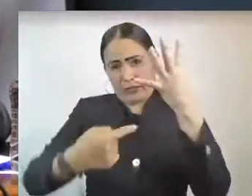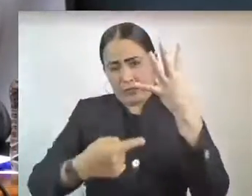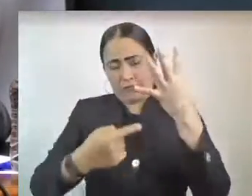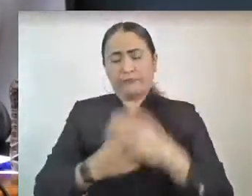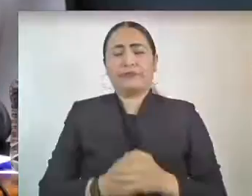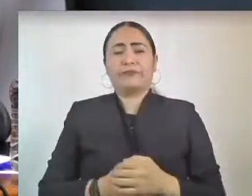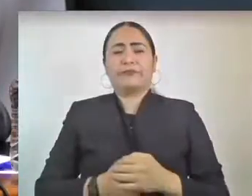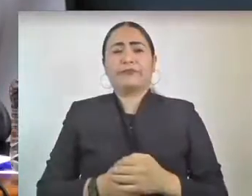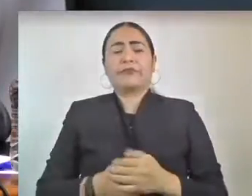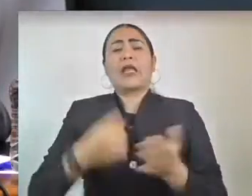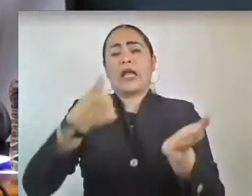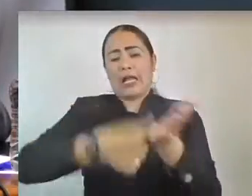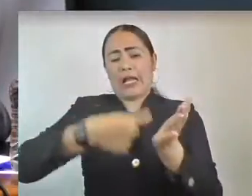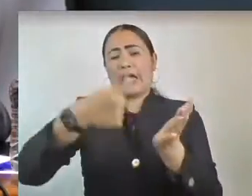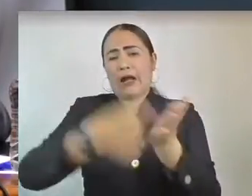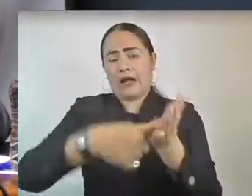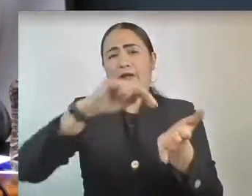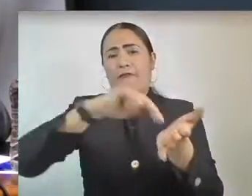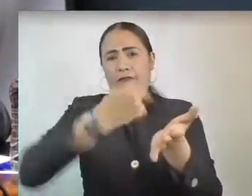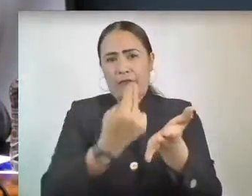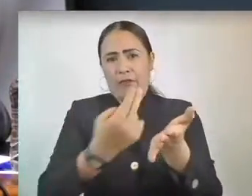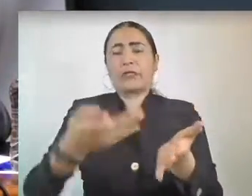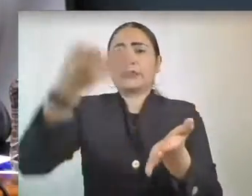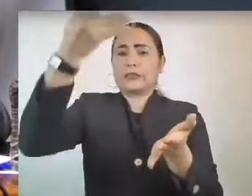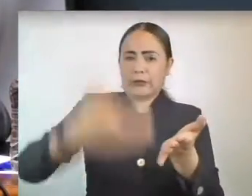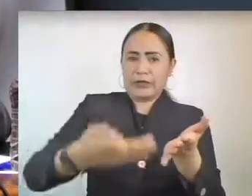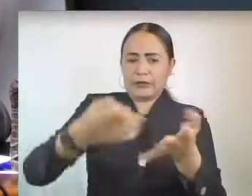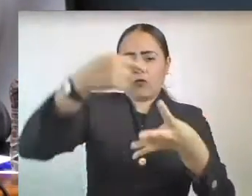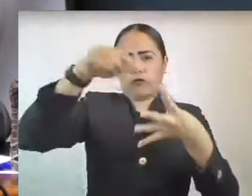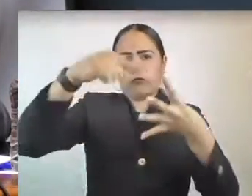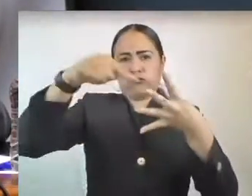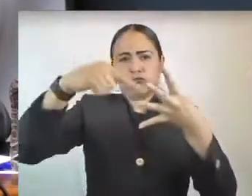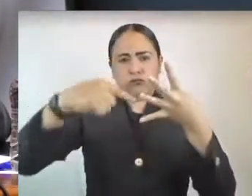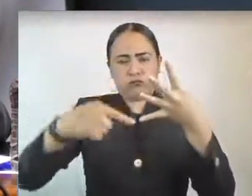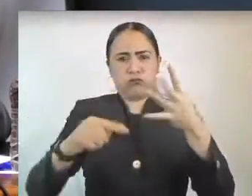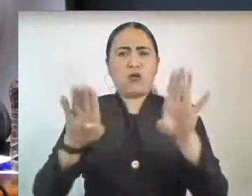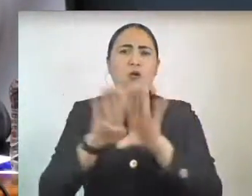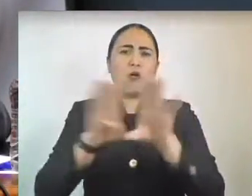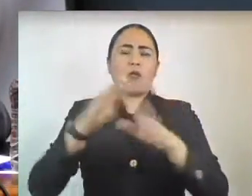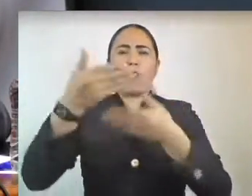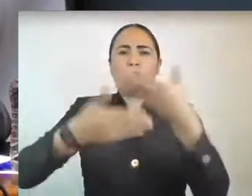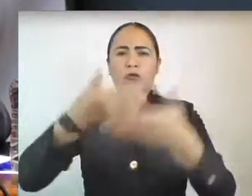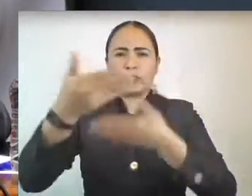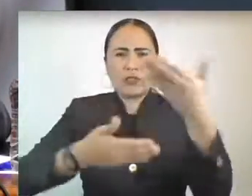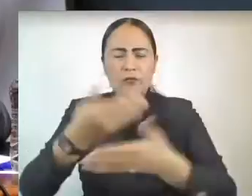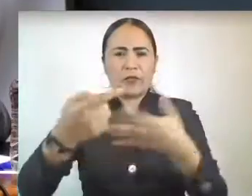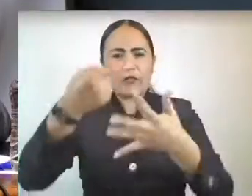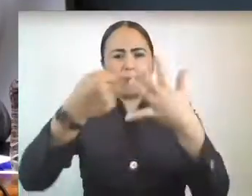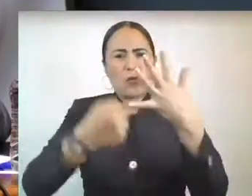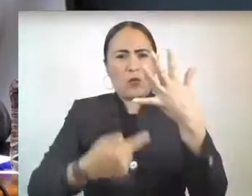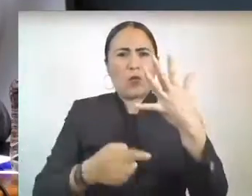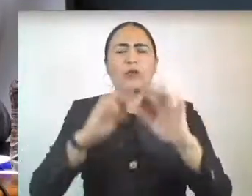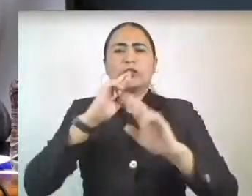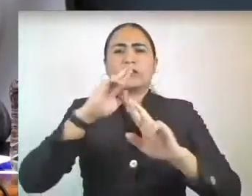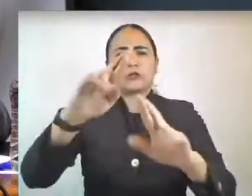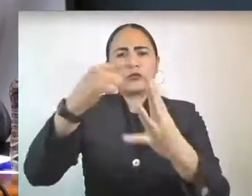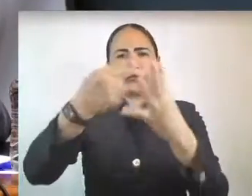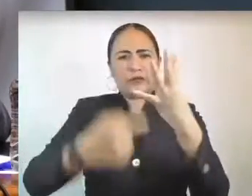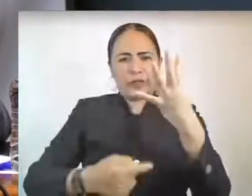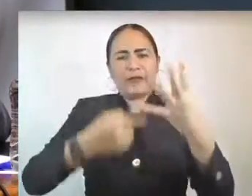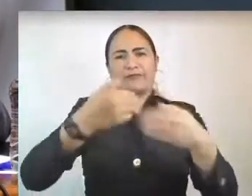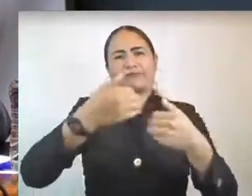con firma autógrafa de aceptación de las bases, procedimientos, deliberaciones y resoluciones de la presente